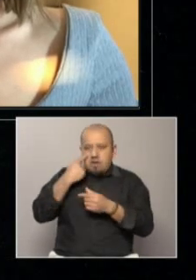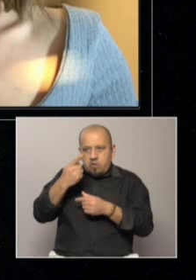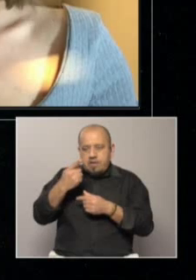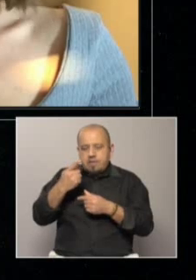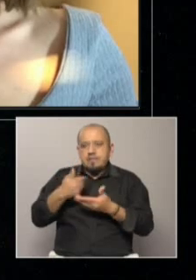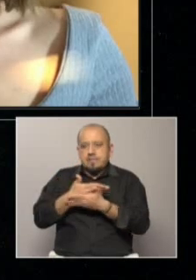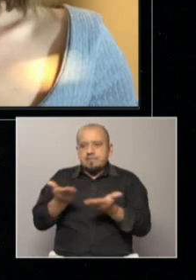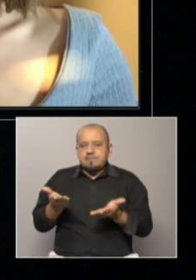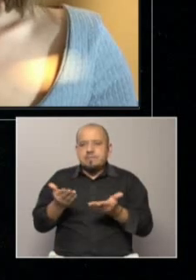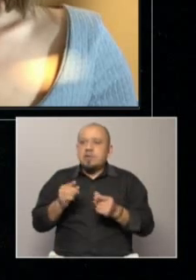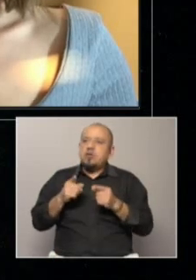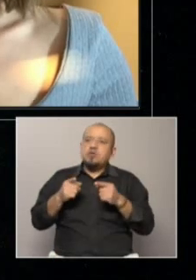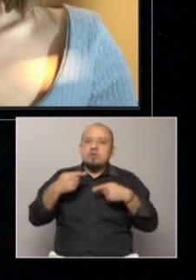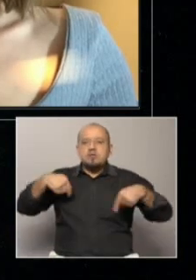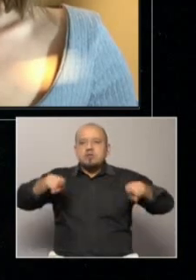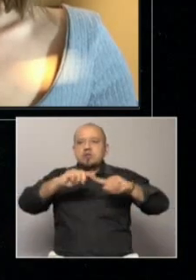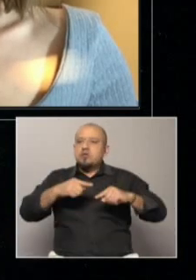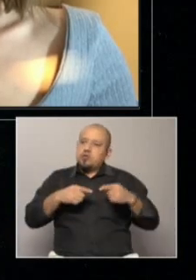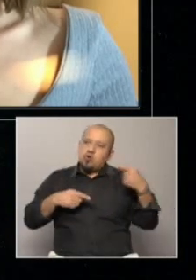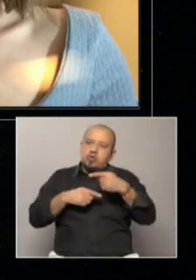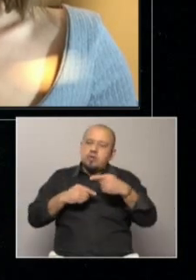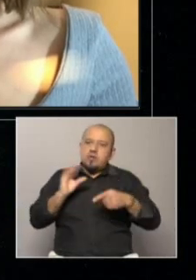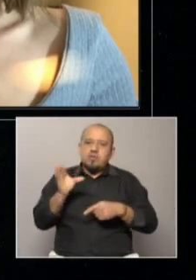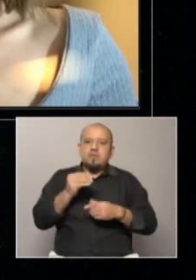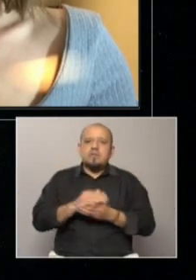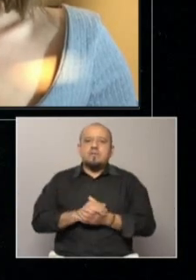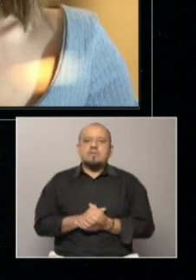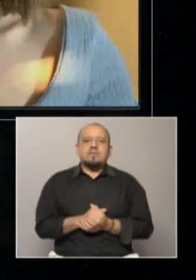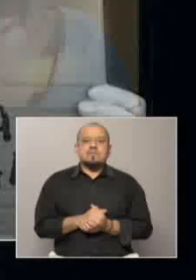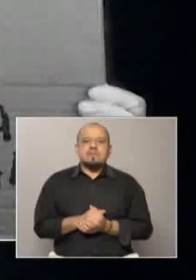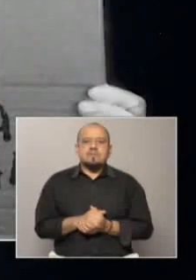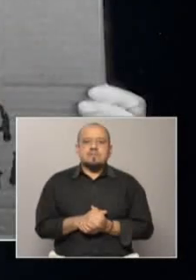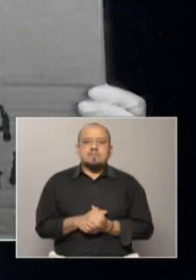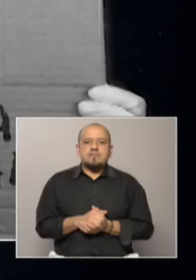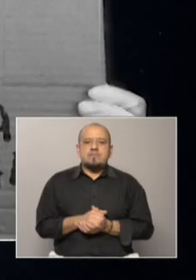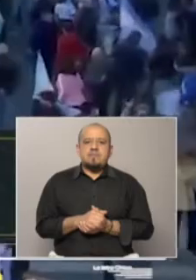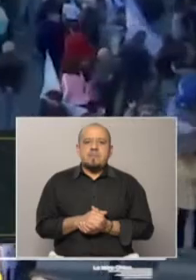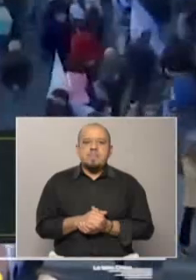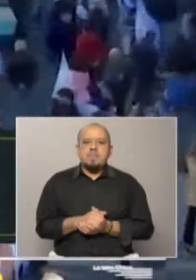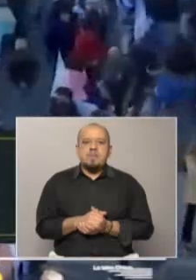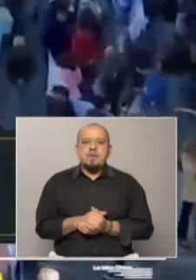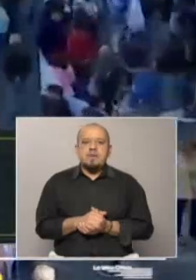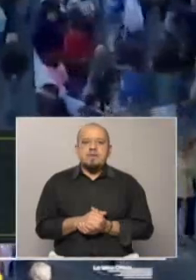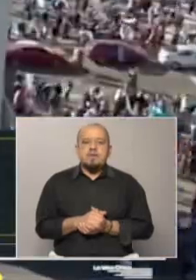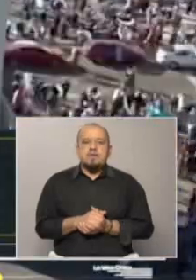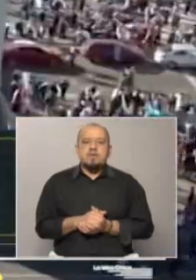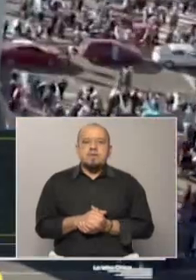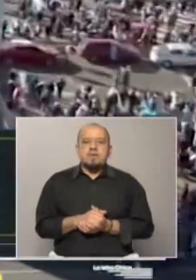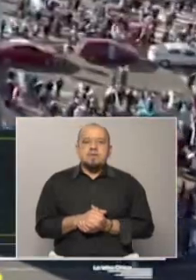este informe de los anti todo y hacemos la bajada contigo, Luciana. A ver. Yo soy